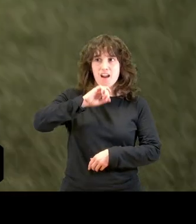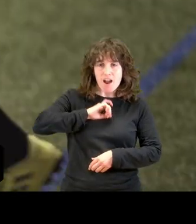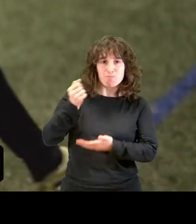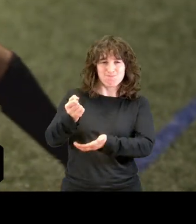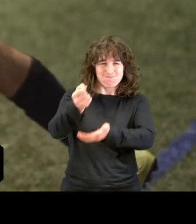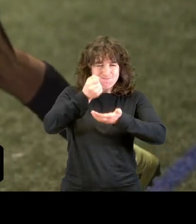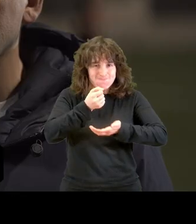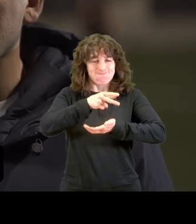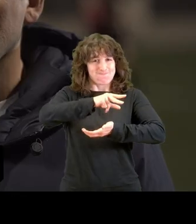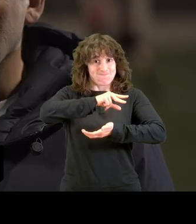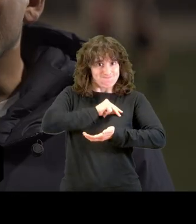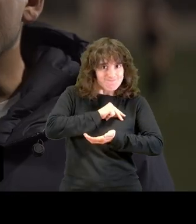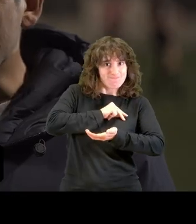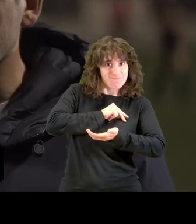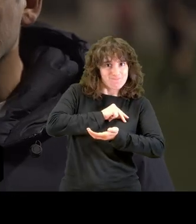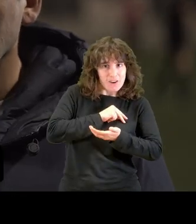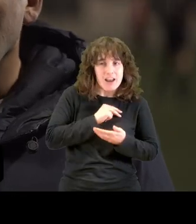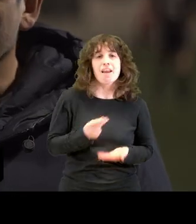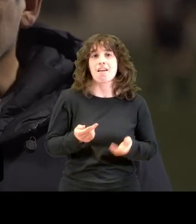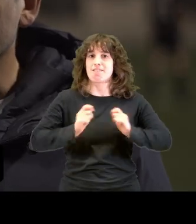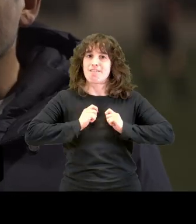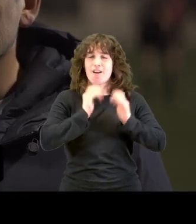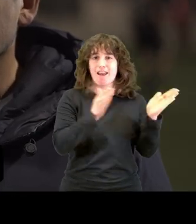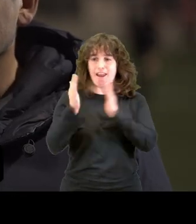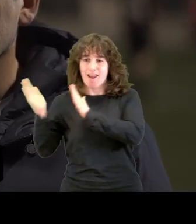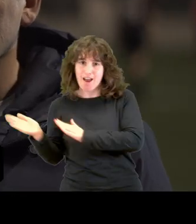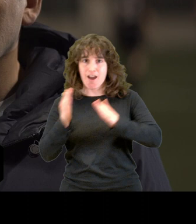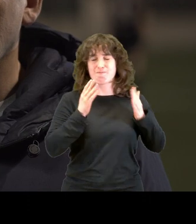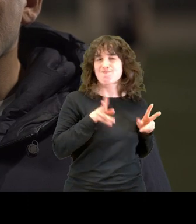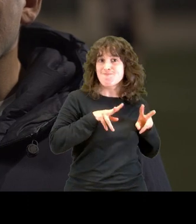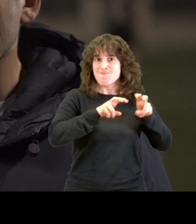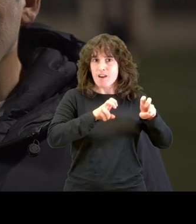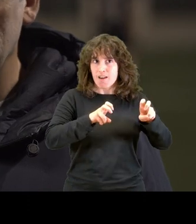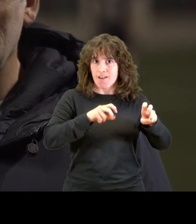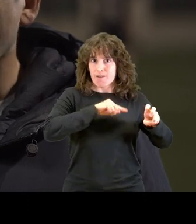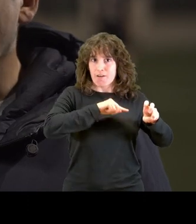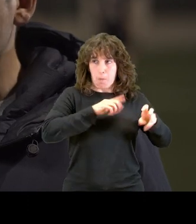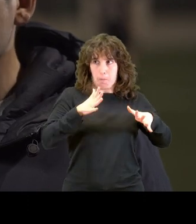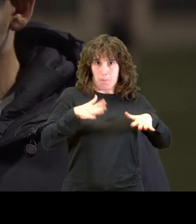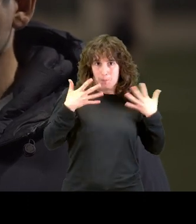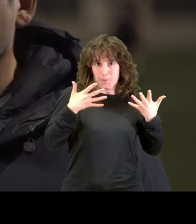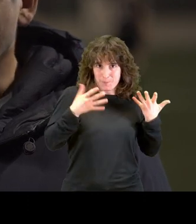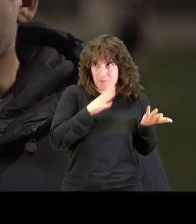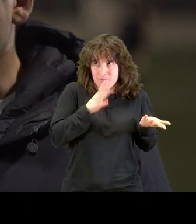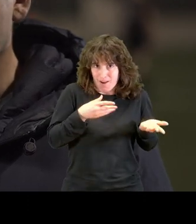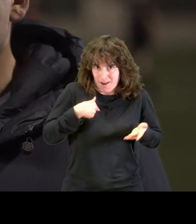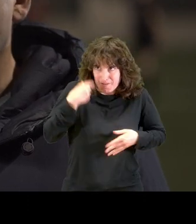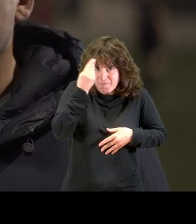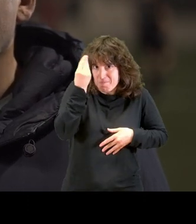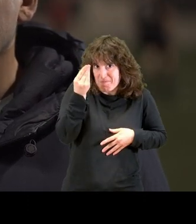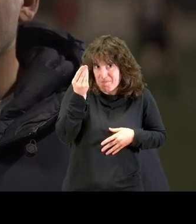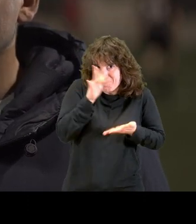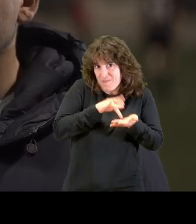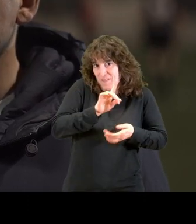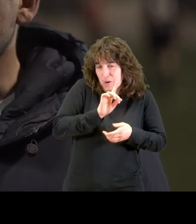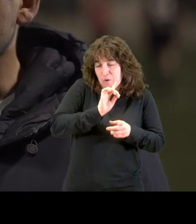que me comunicaron este reconocimiento, he ido pasando por distintas fases. Al principio me sentí sorprendido, porque no lo